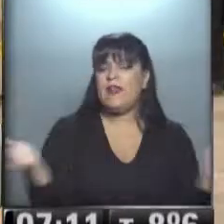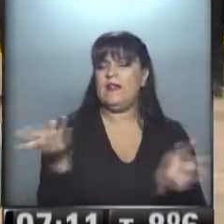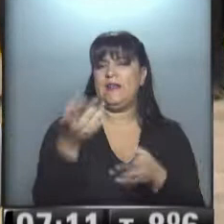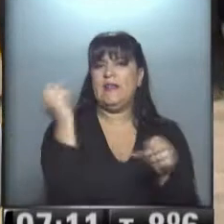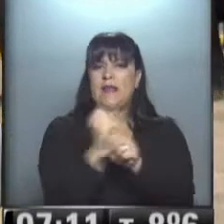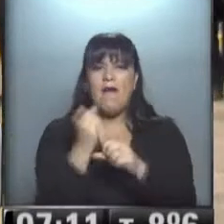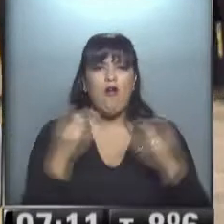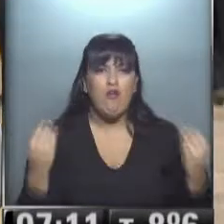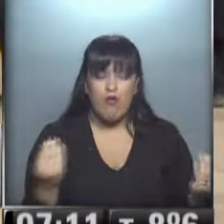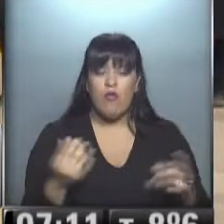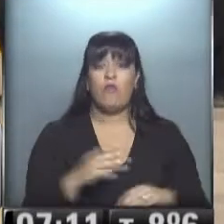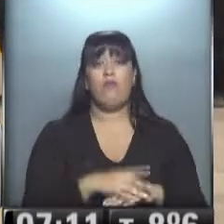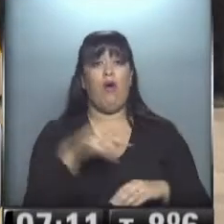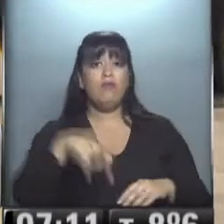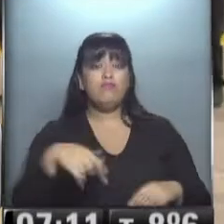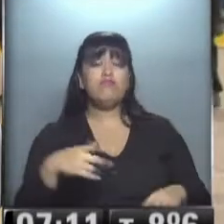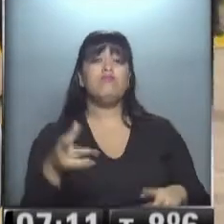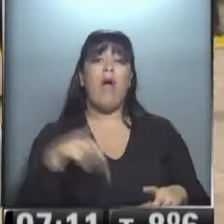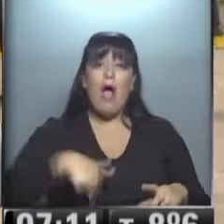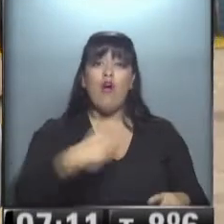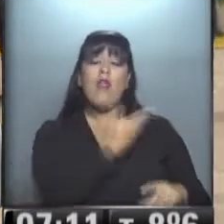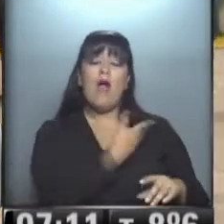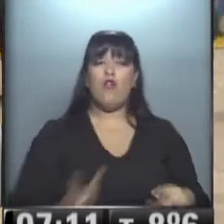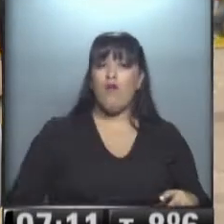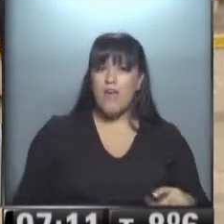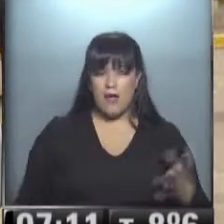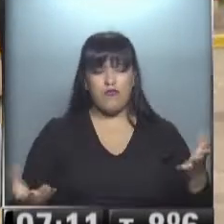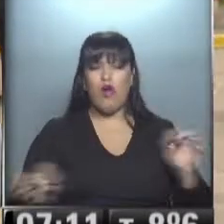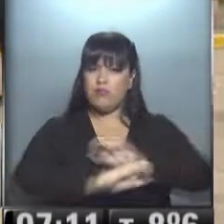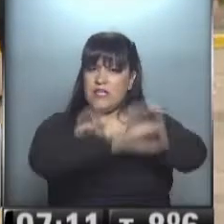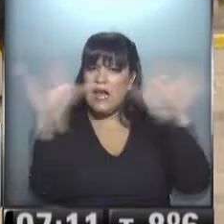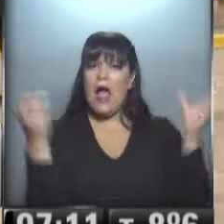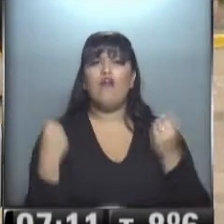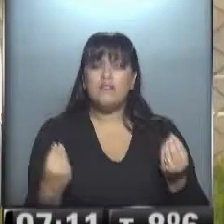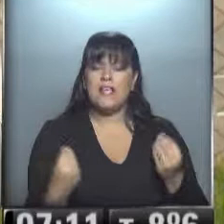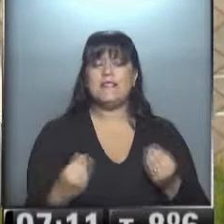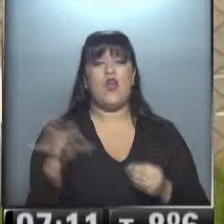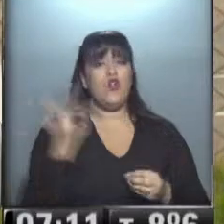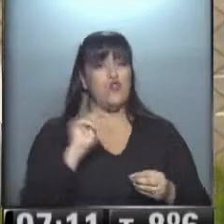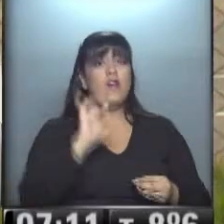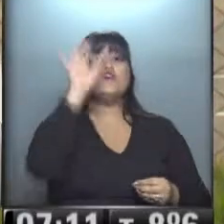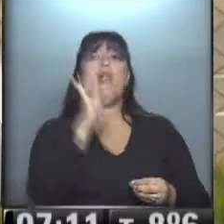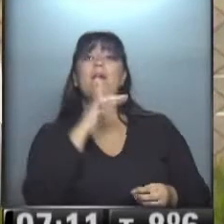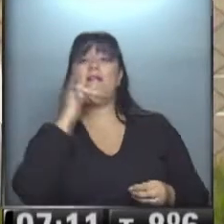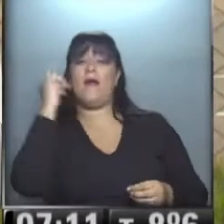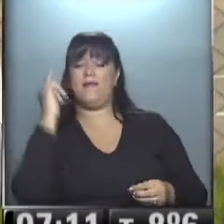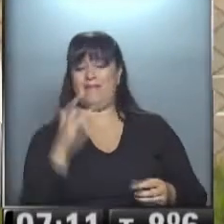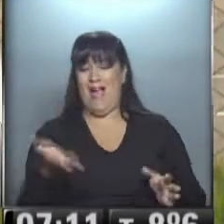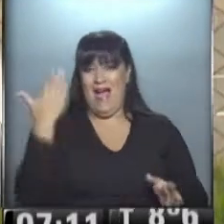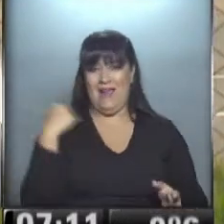trabajo, y es muy clara la actitud que ha tomado el gobierno, que no solamente va a ser la que ha informado la presidenta en relación